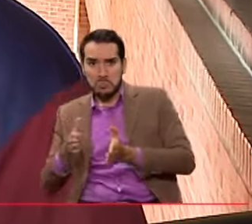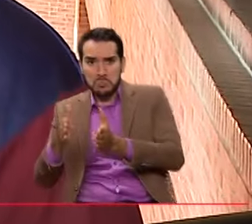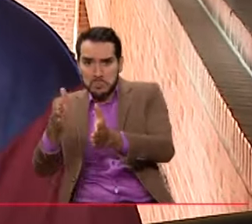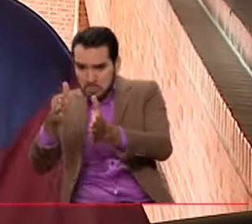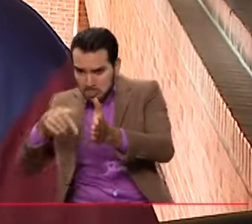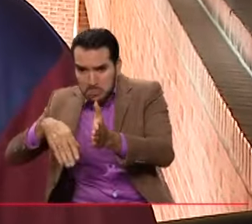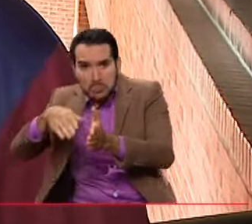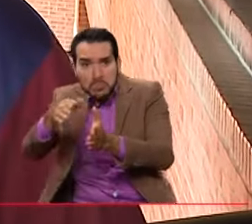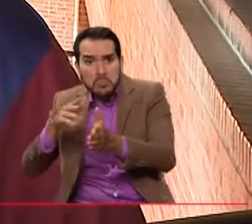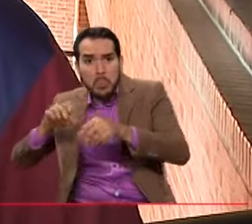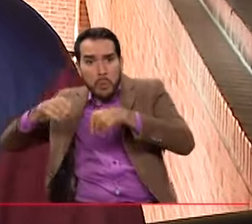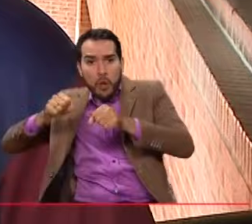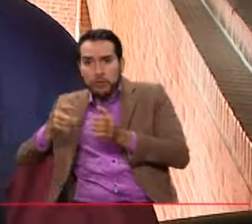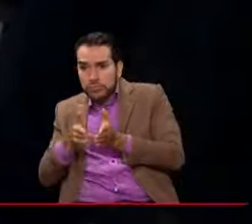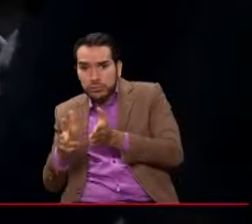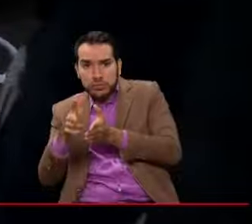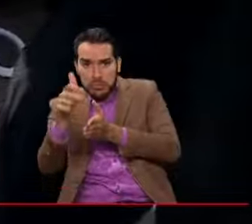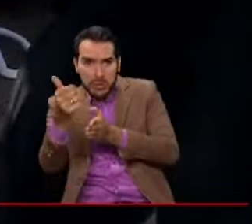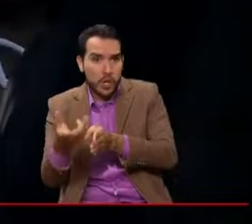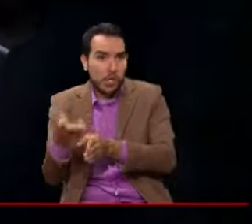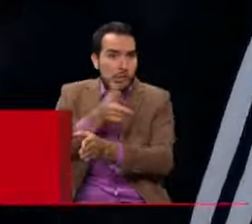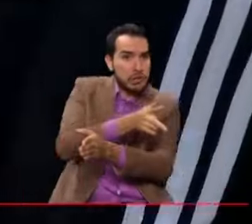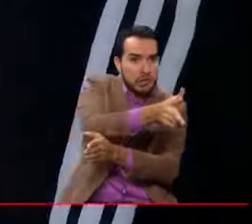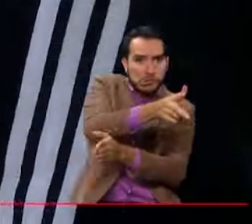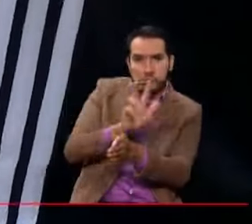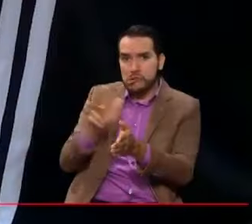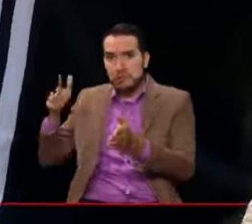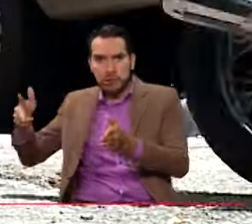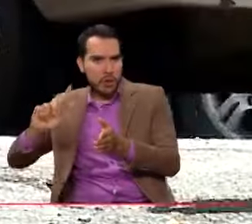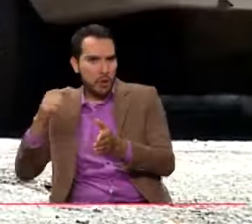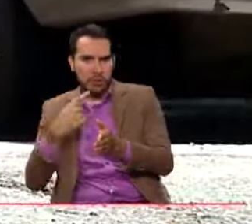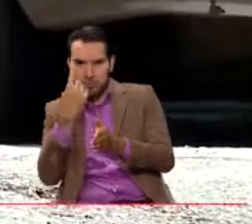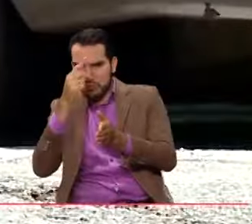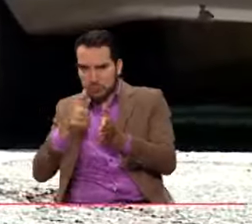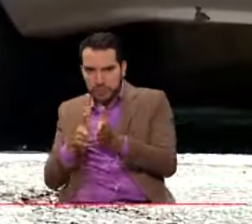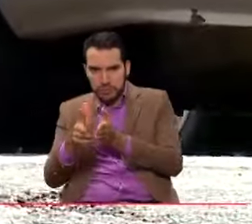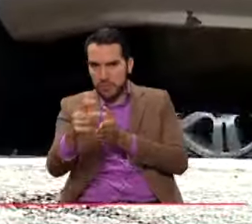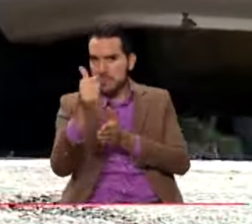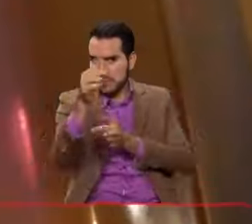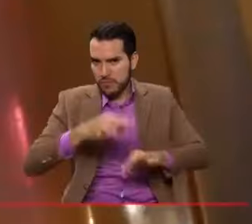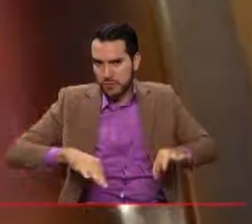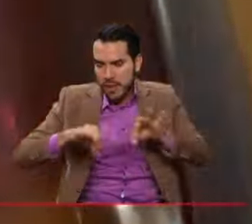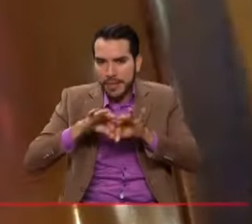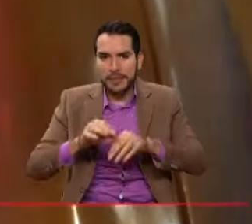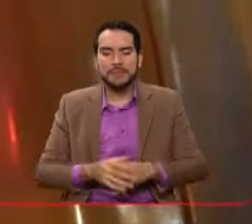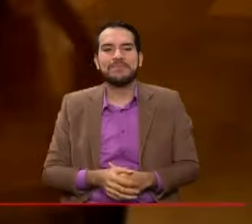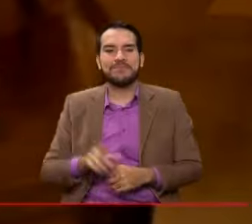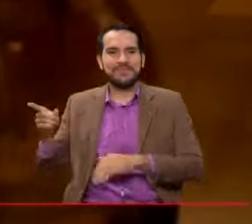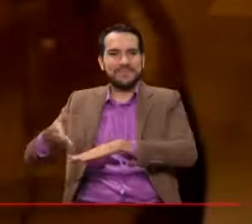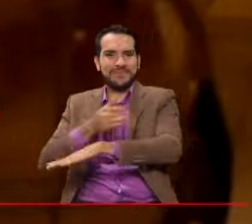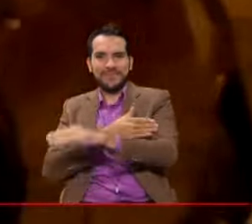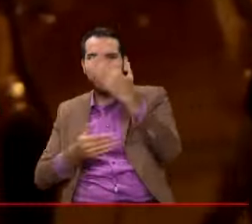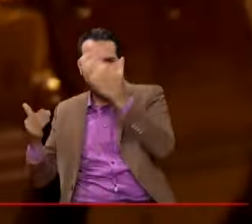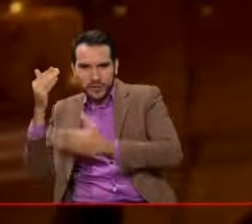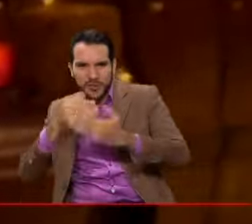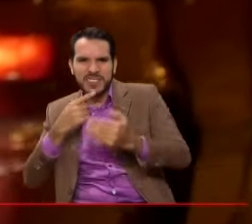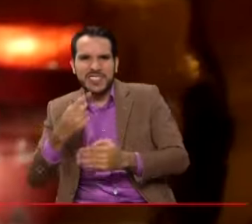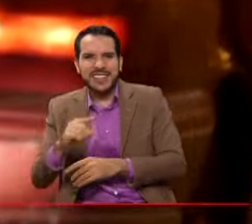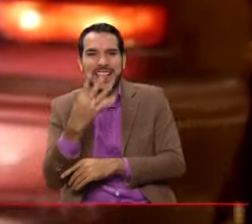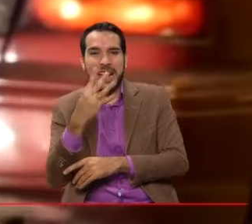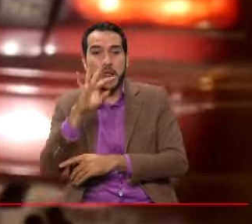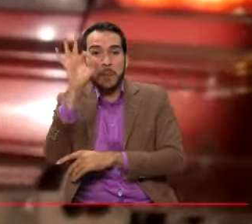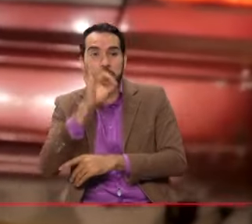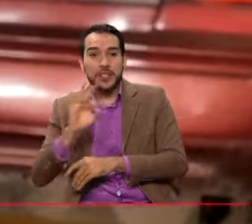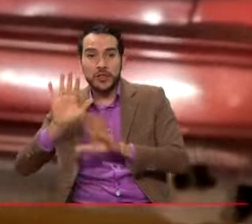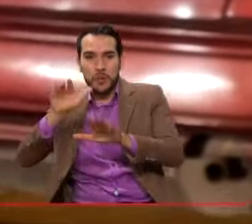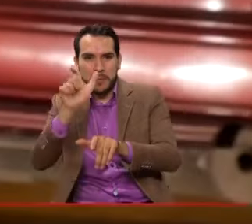andenes, no tenemos por qué ocupar espacios públicos. El estudio también encontró que el 14% de los motociclistas no hace un uso adecuado del casco y